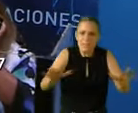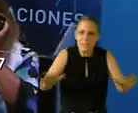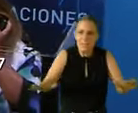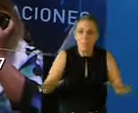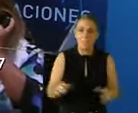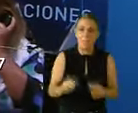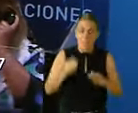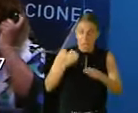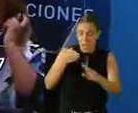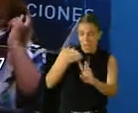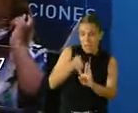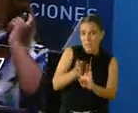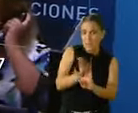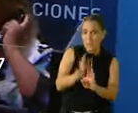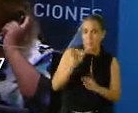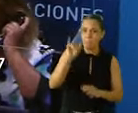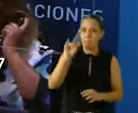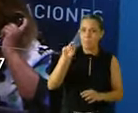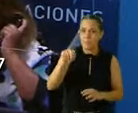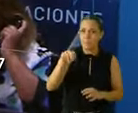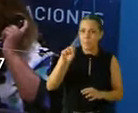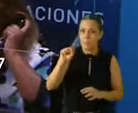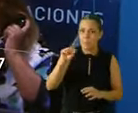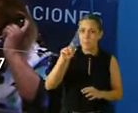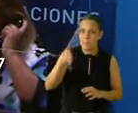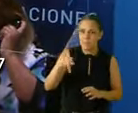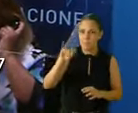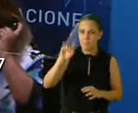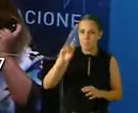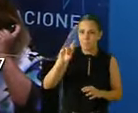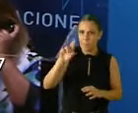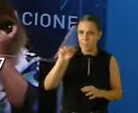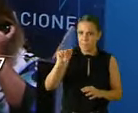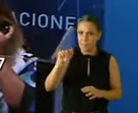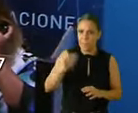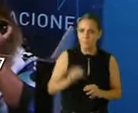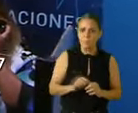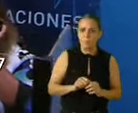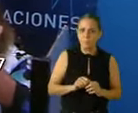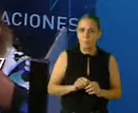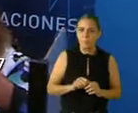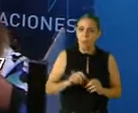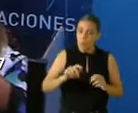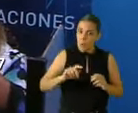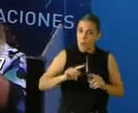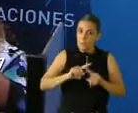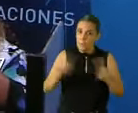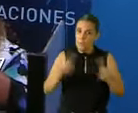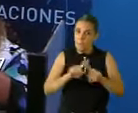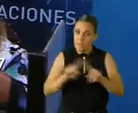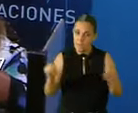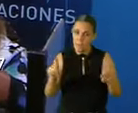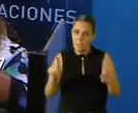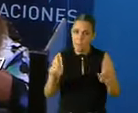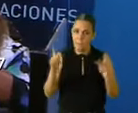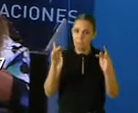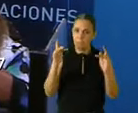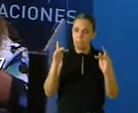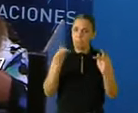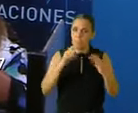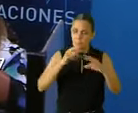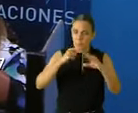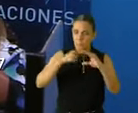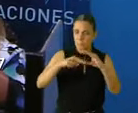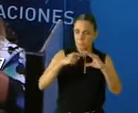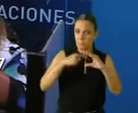Inspira 88.1, a través de la Estación de la Familia 92.1, para nosotros es una gran bendición. Te